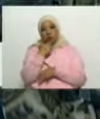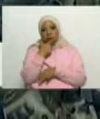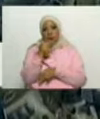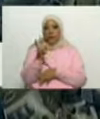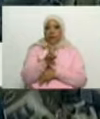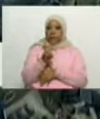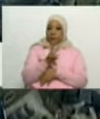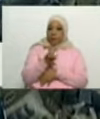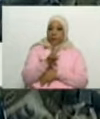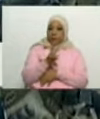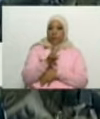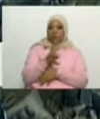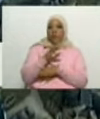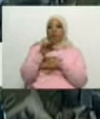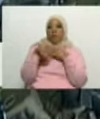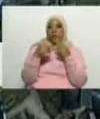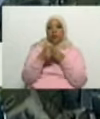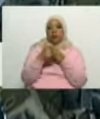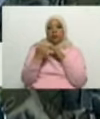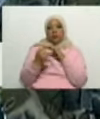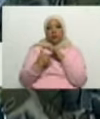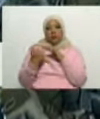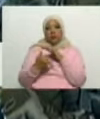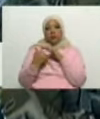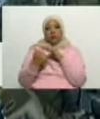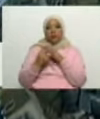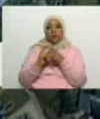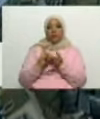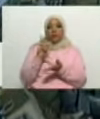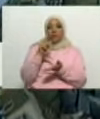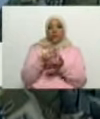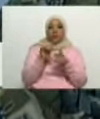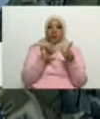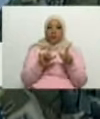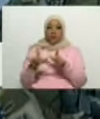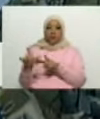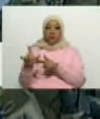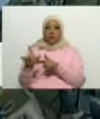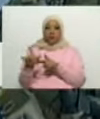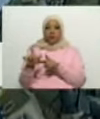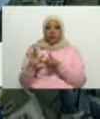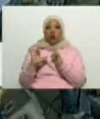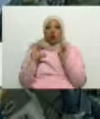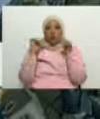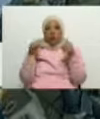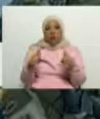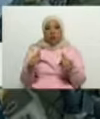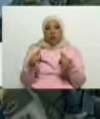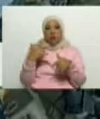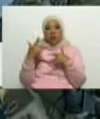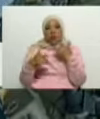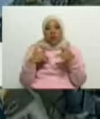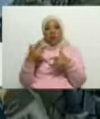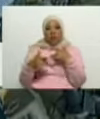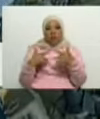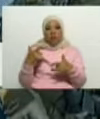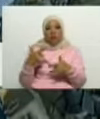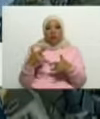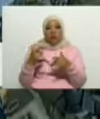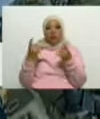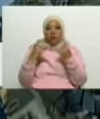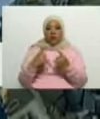venezolano, donde todas las instituciones están instaladas y listas para iniciar una actividad